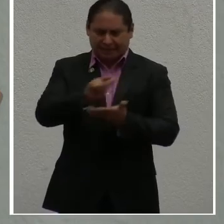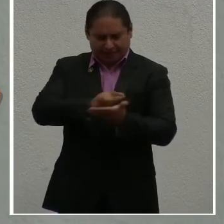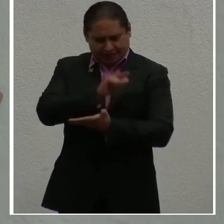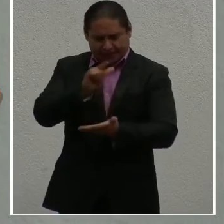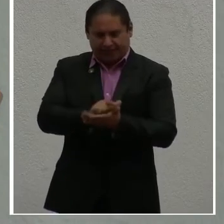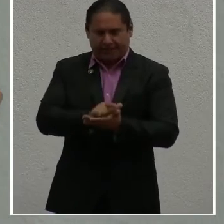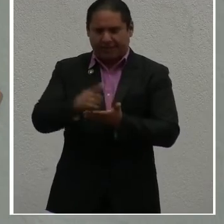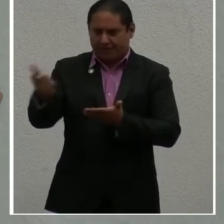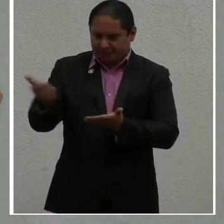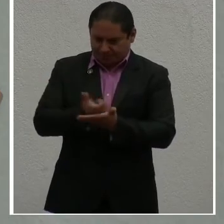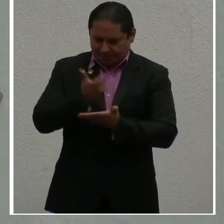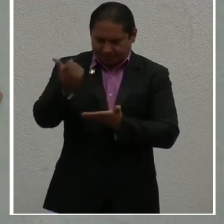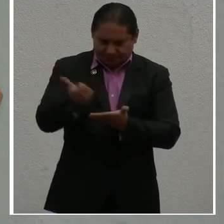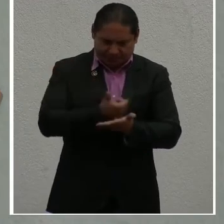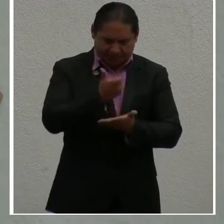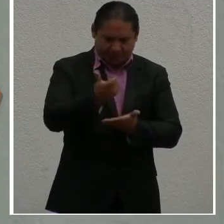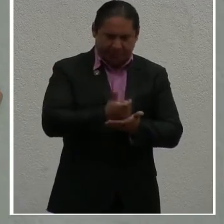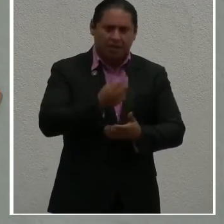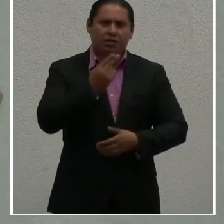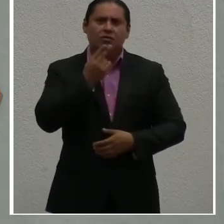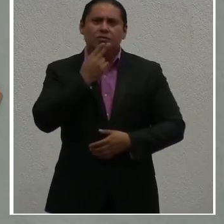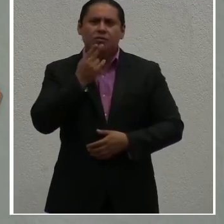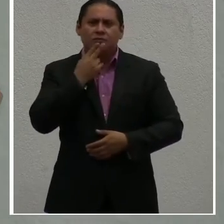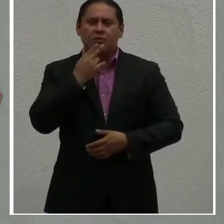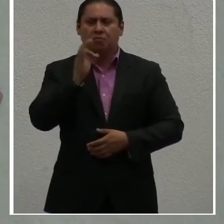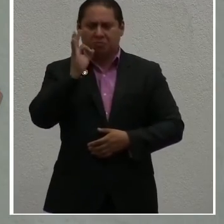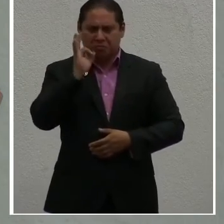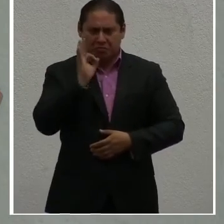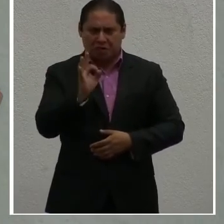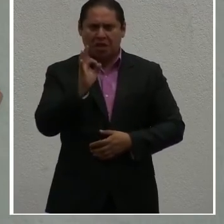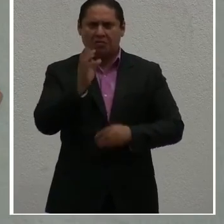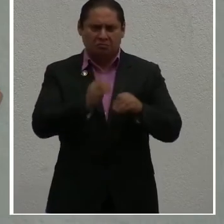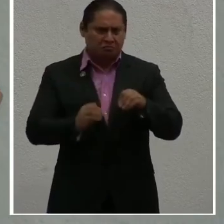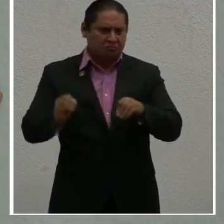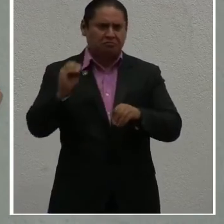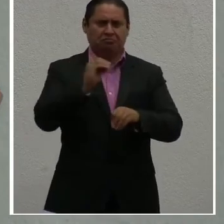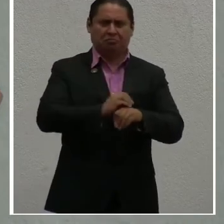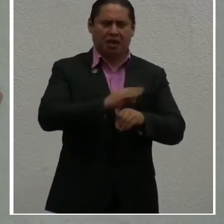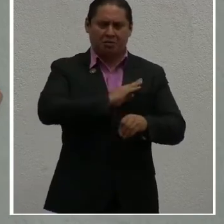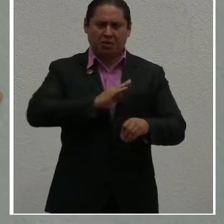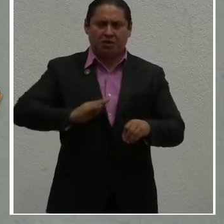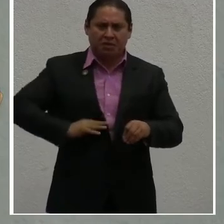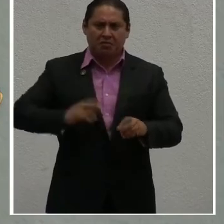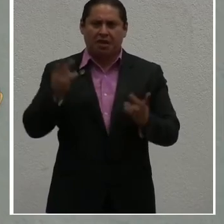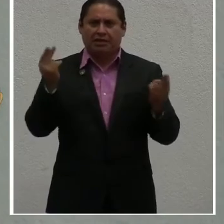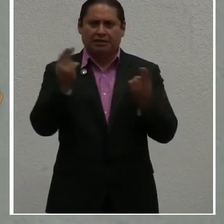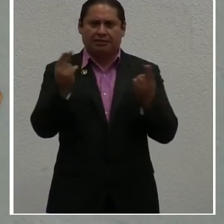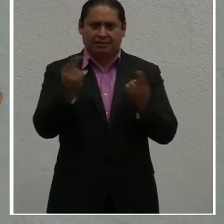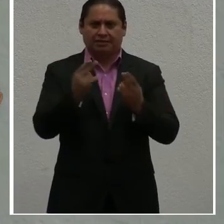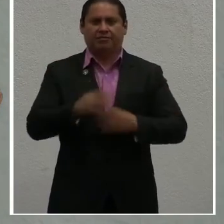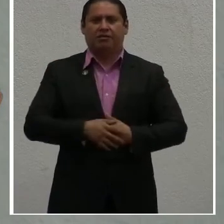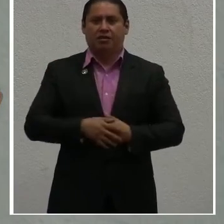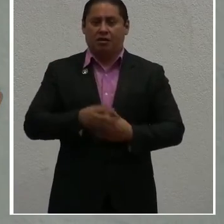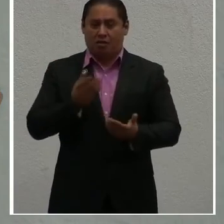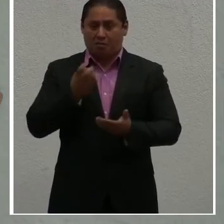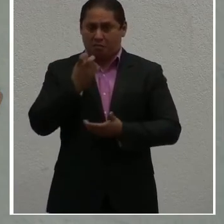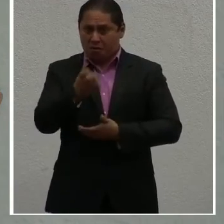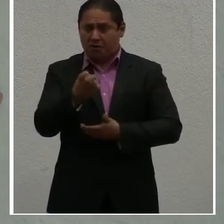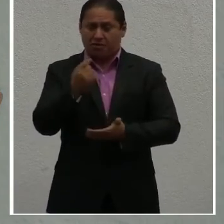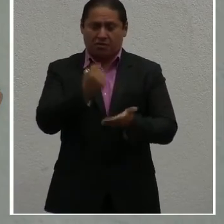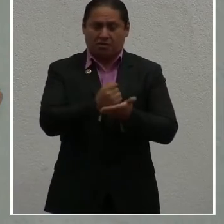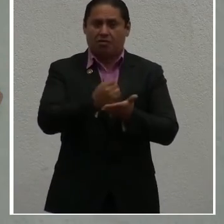ingreso para que sea utilizado de manera correcta y honesta en el ayuntamiento. Por eso se está probando y se está